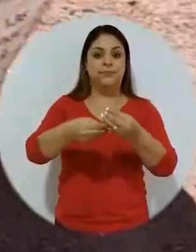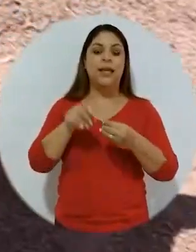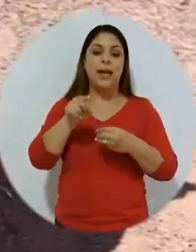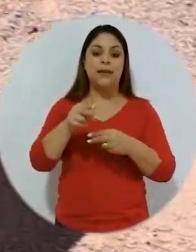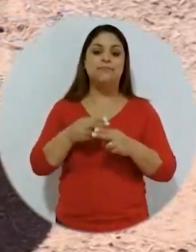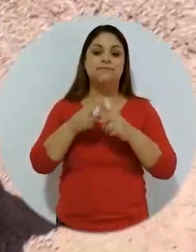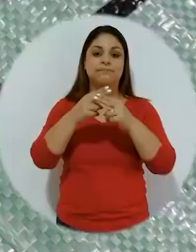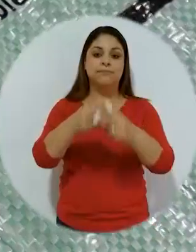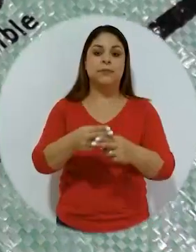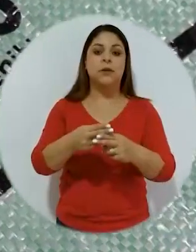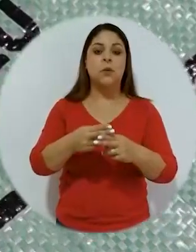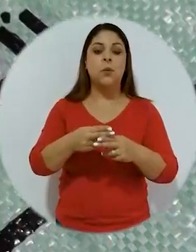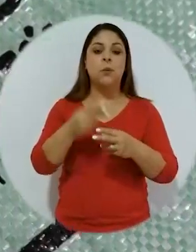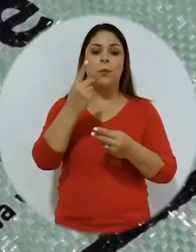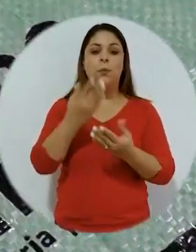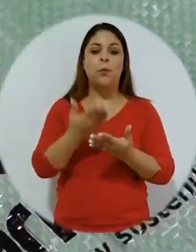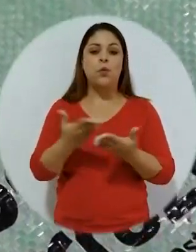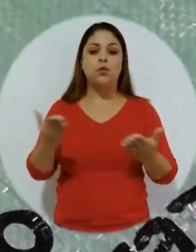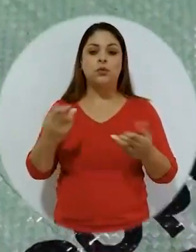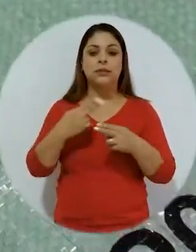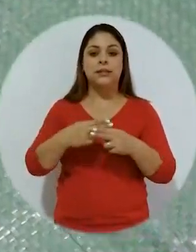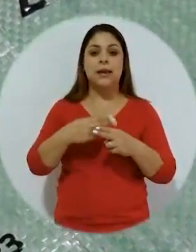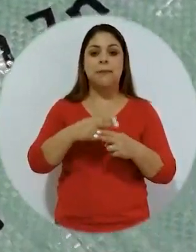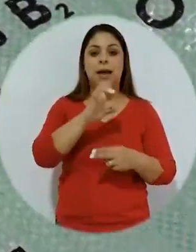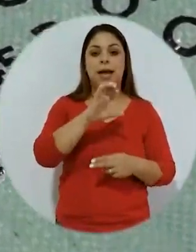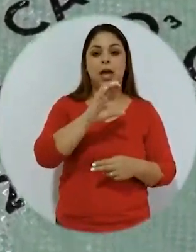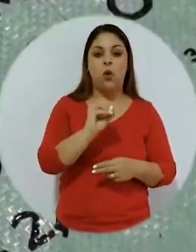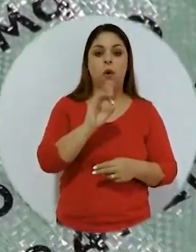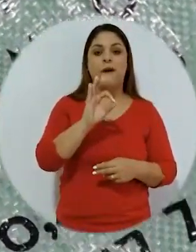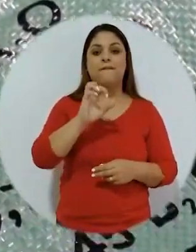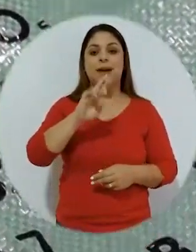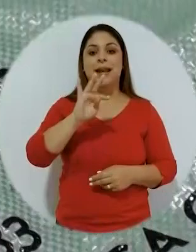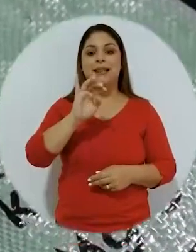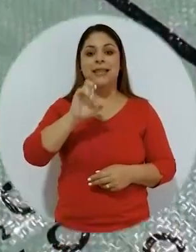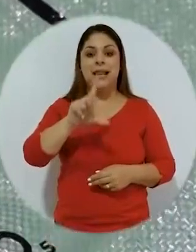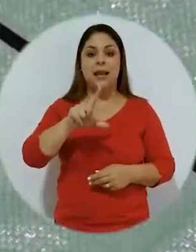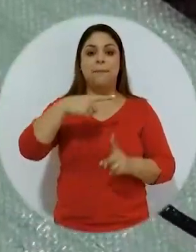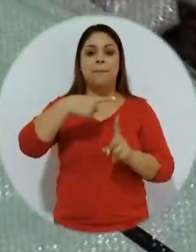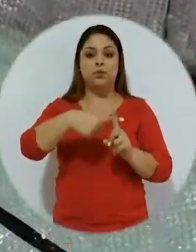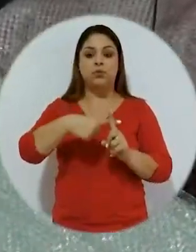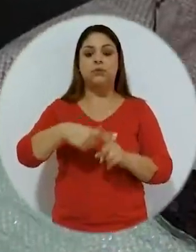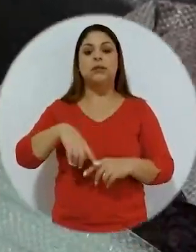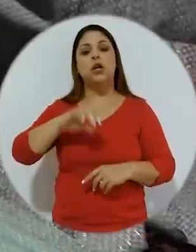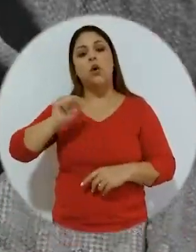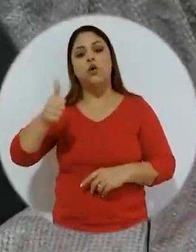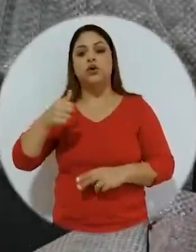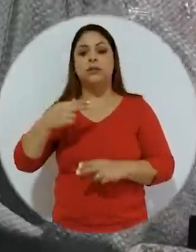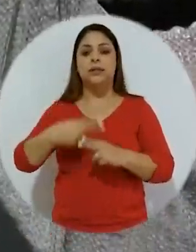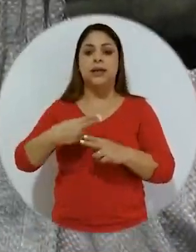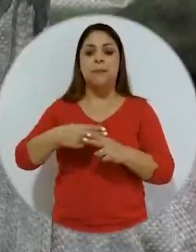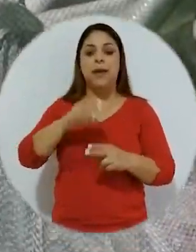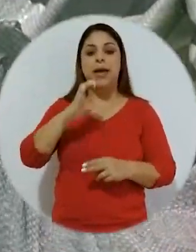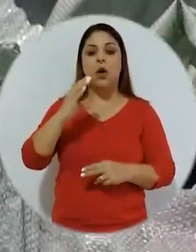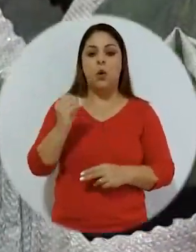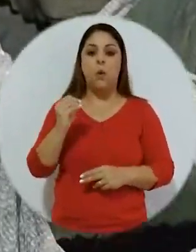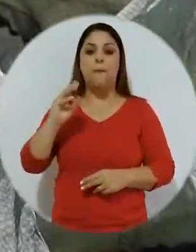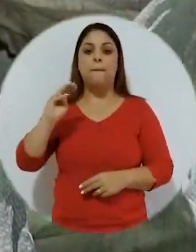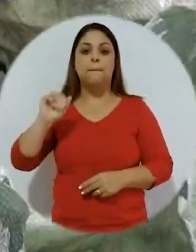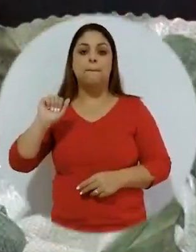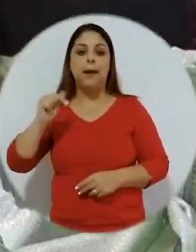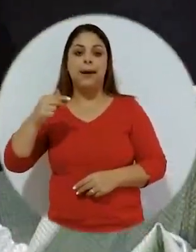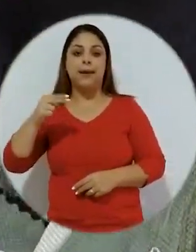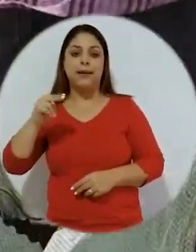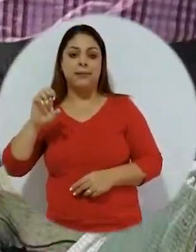llama Ecofértil Plus y Ecofértil Calcio Magnesio. Básicamente nosotros lo denominamos como una